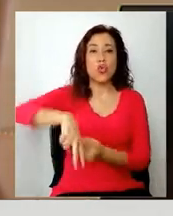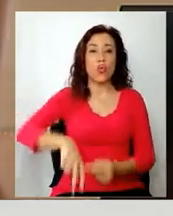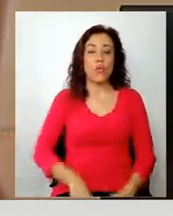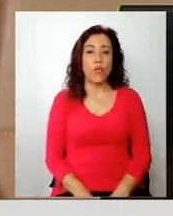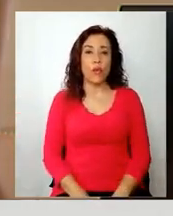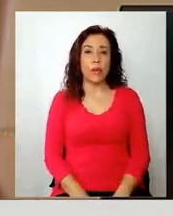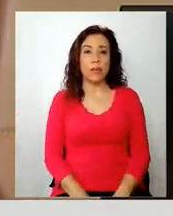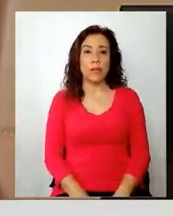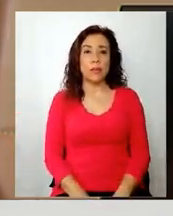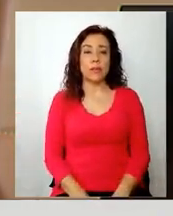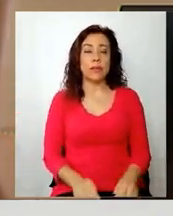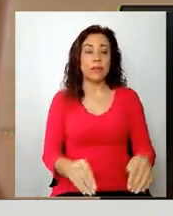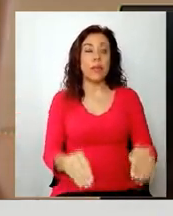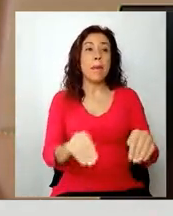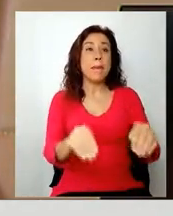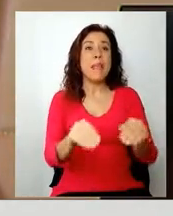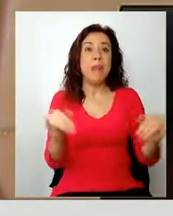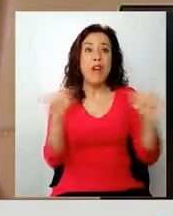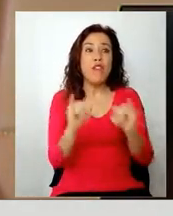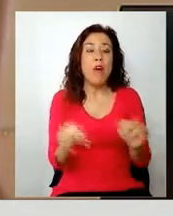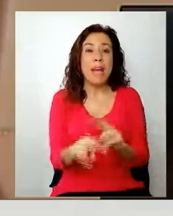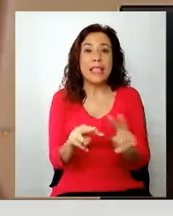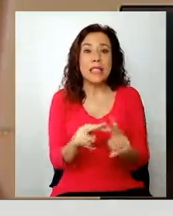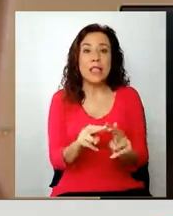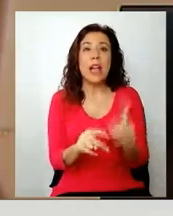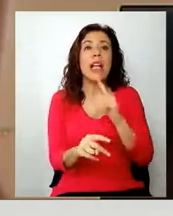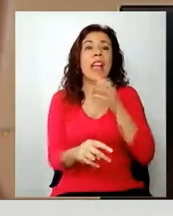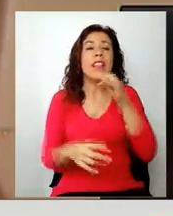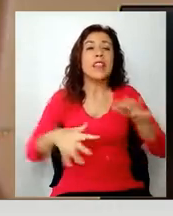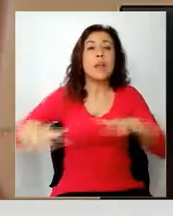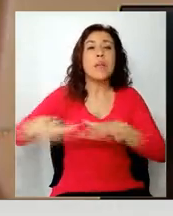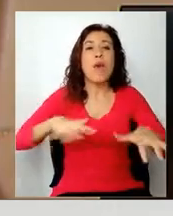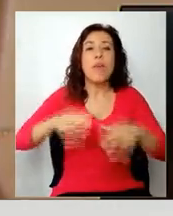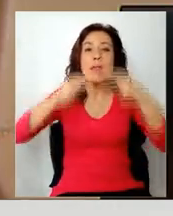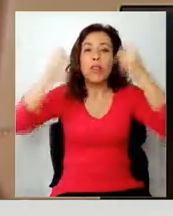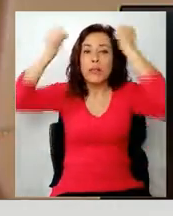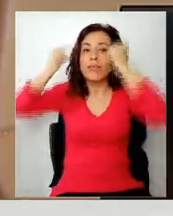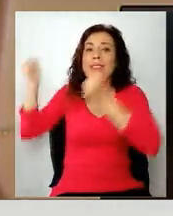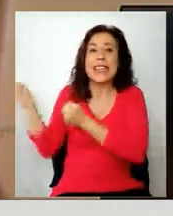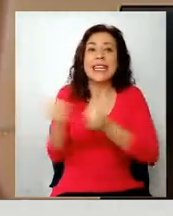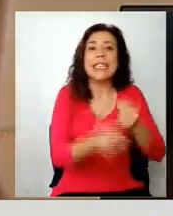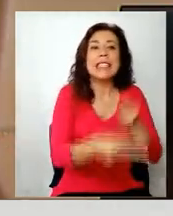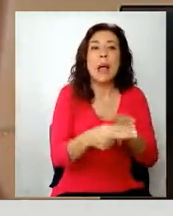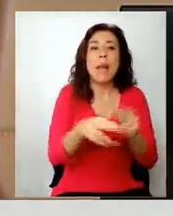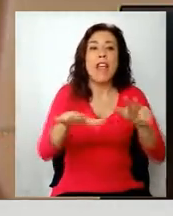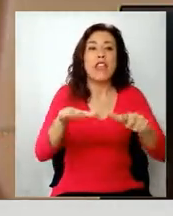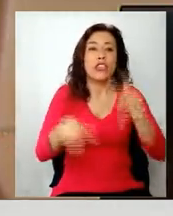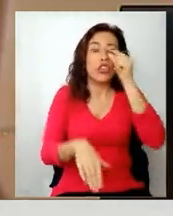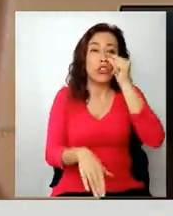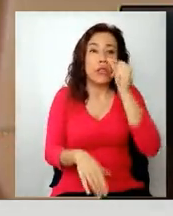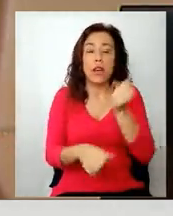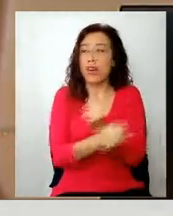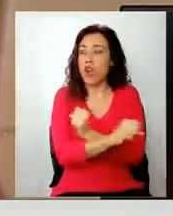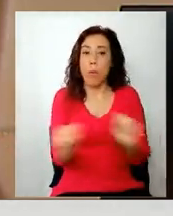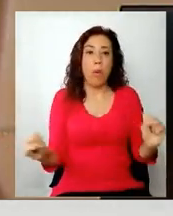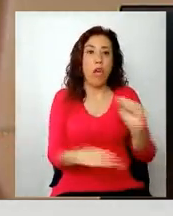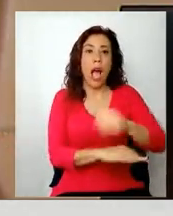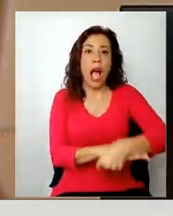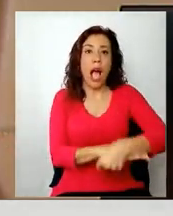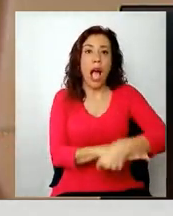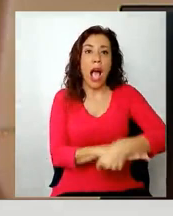proceder el cual se lo adjudica un movimiento terrorista 18 de octubre es impresentable que se continúen